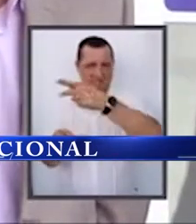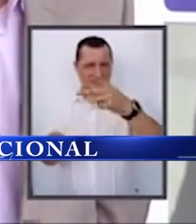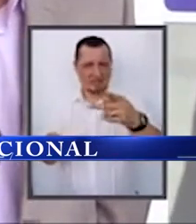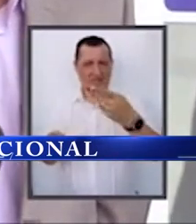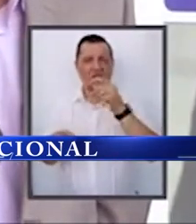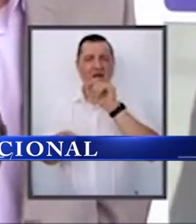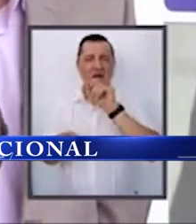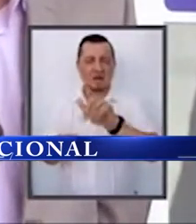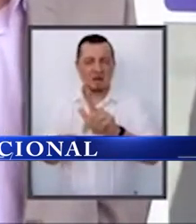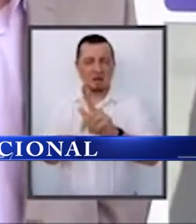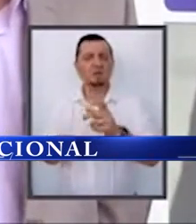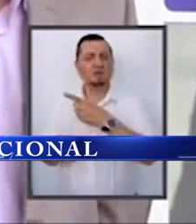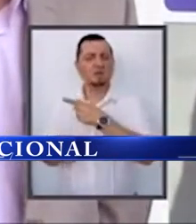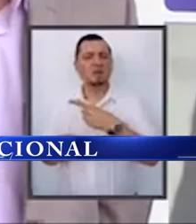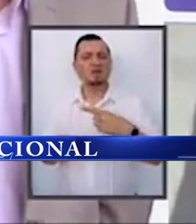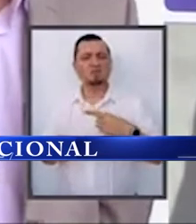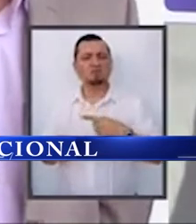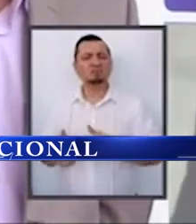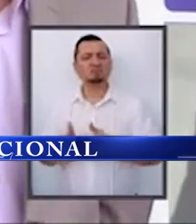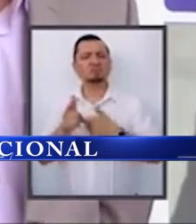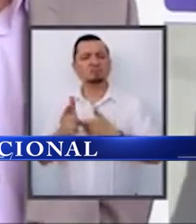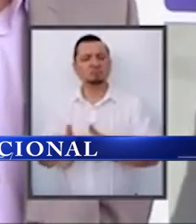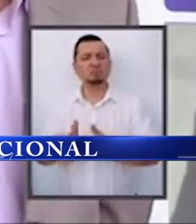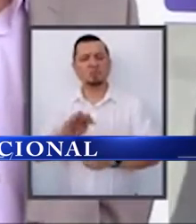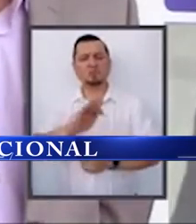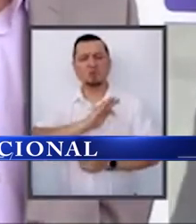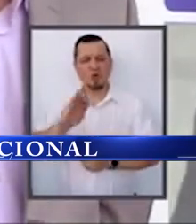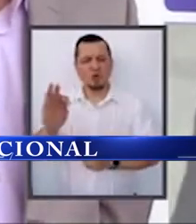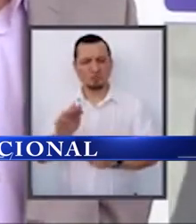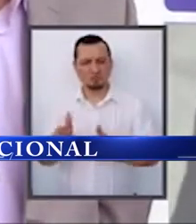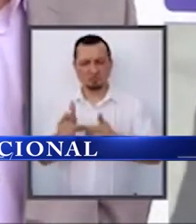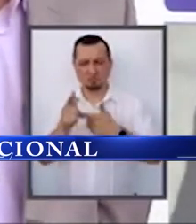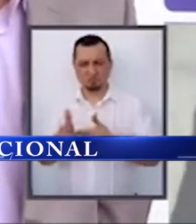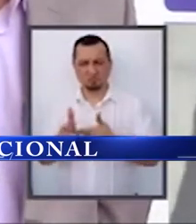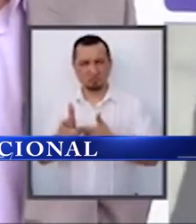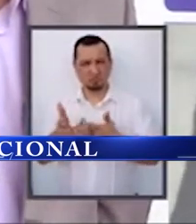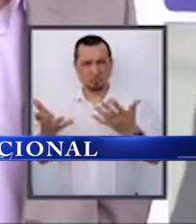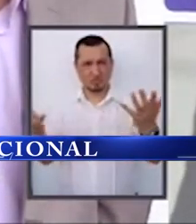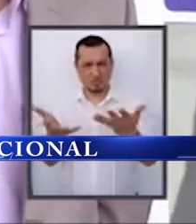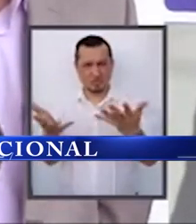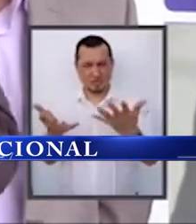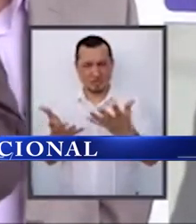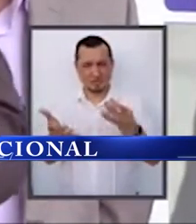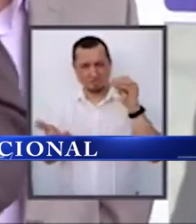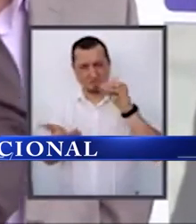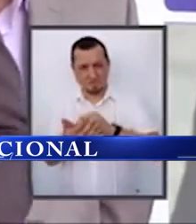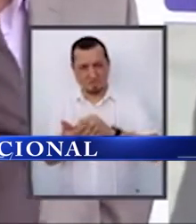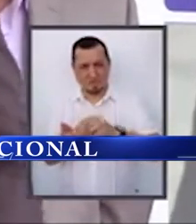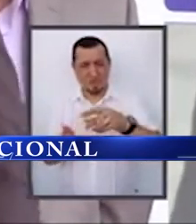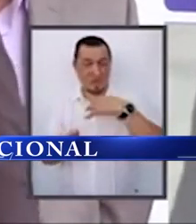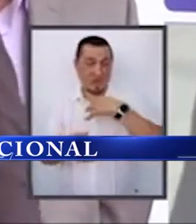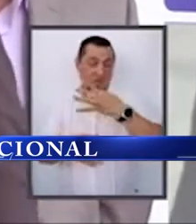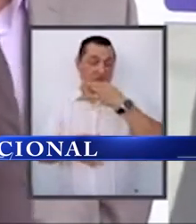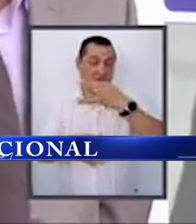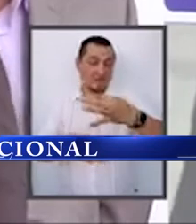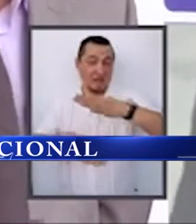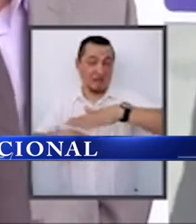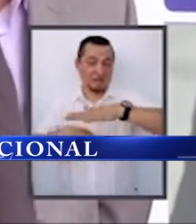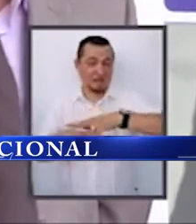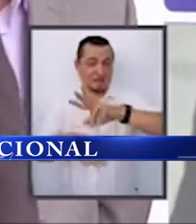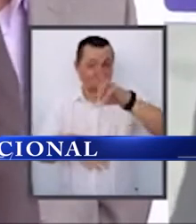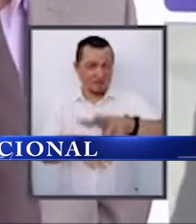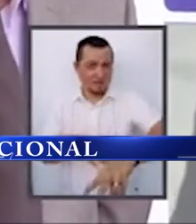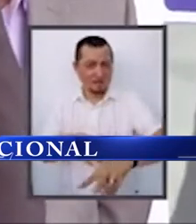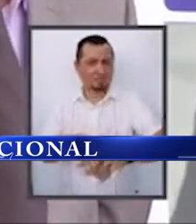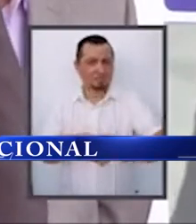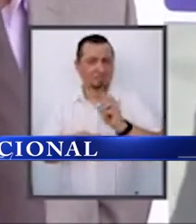le dé estabilidad a su trabajo. Me tocó ver y escuchar la manera como todas